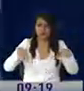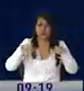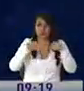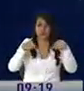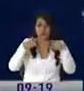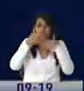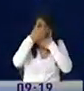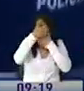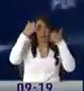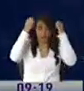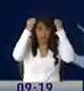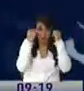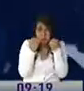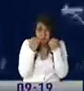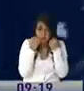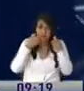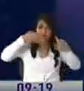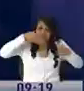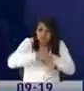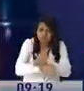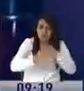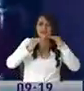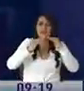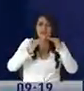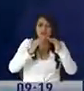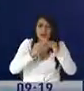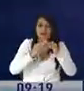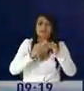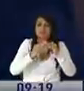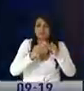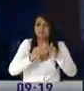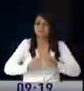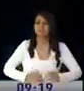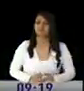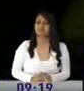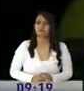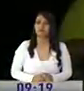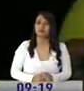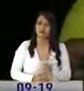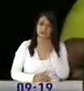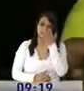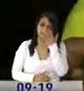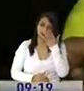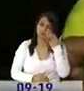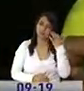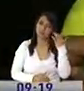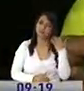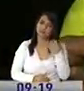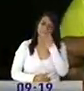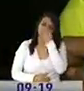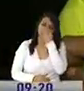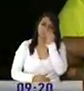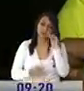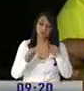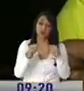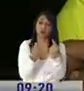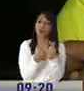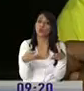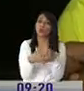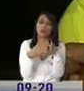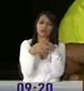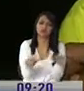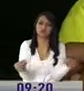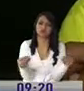únicos que llegan sin ser invitados e ingresan a pesar que no son bienvenidos se ha destruido una organización en el nivel